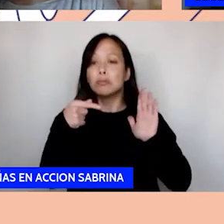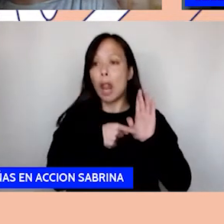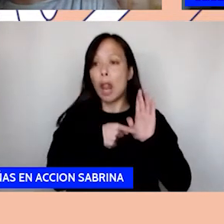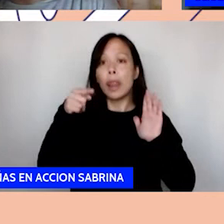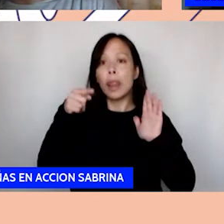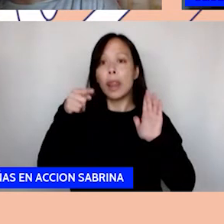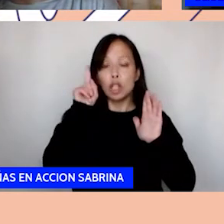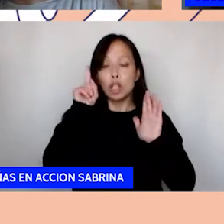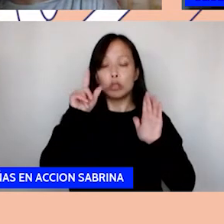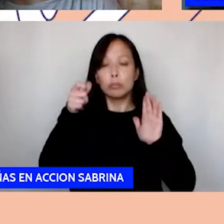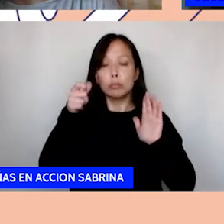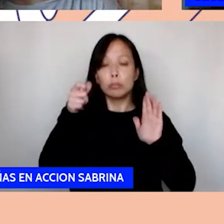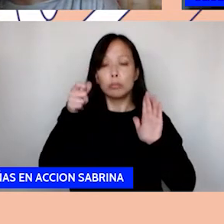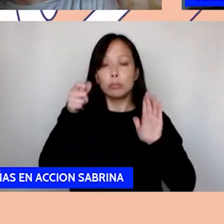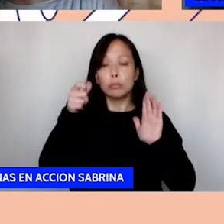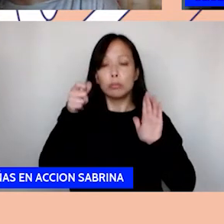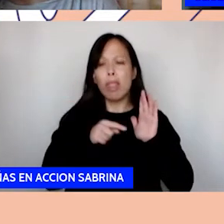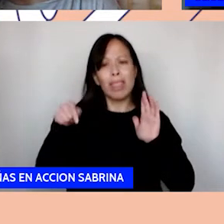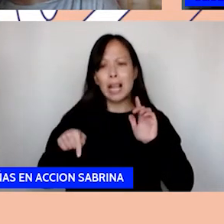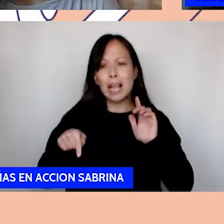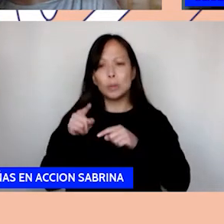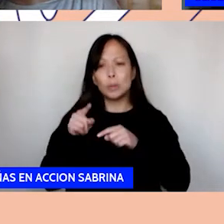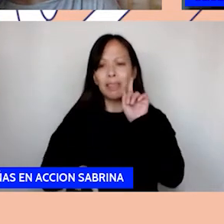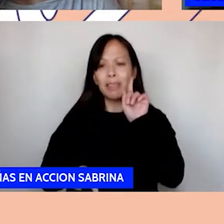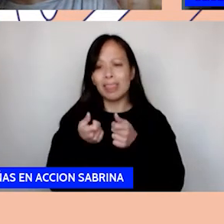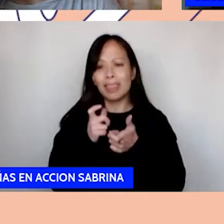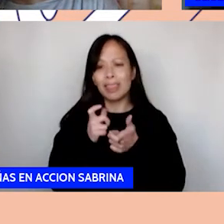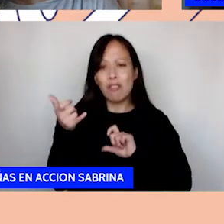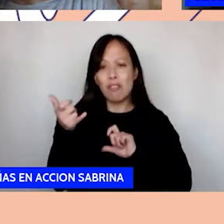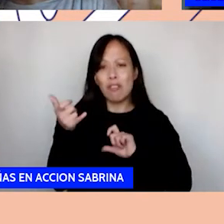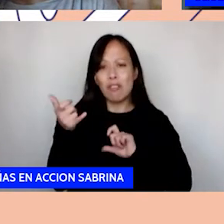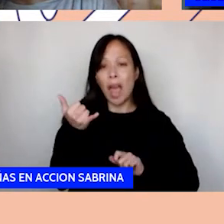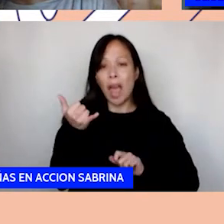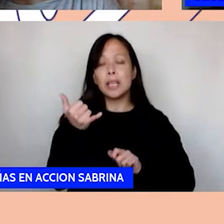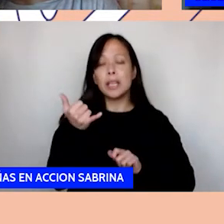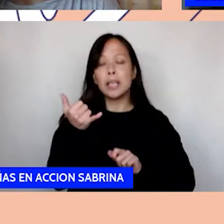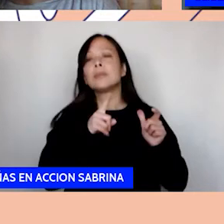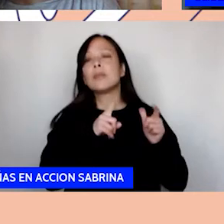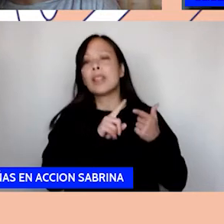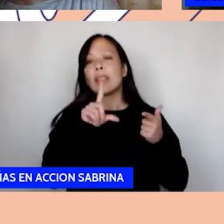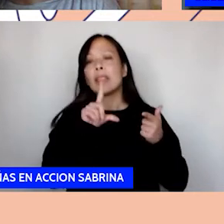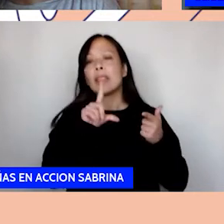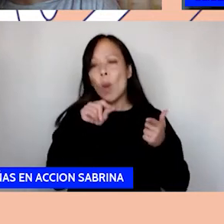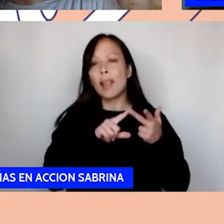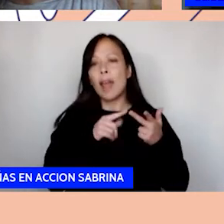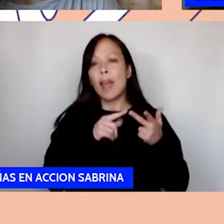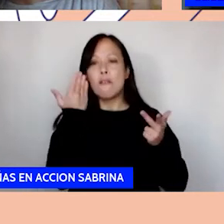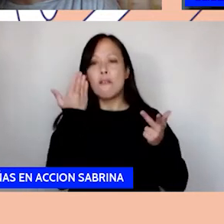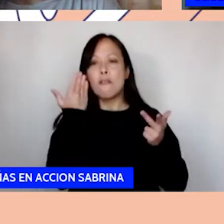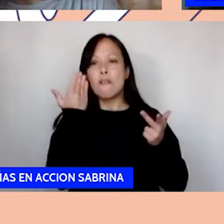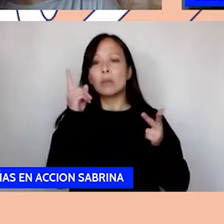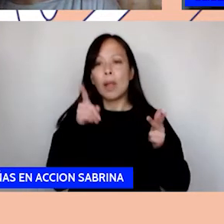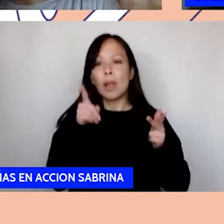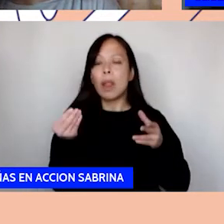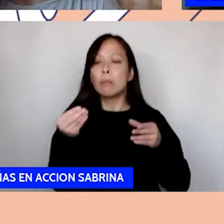lado, entonces ahí fue que empezaron a utilizar Twitter, Facebook y demás, y entonces pues decimos, se necesita una estrategia de comunicación. Por otro